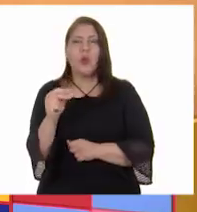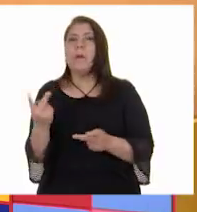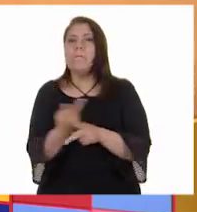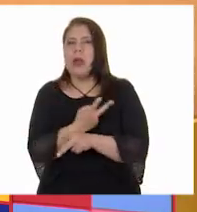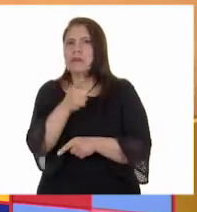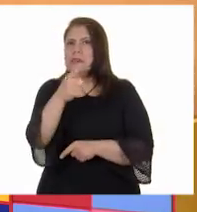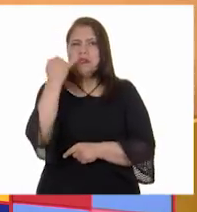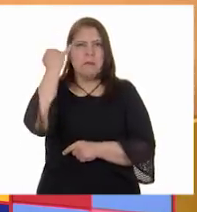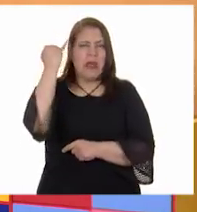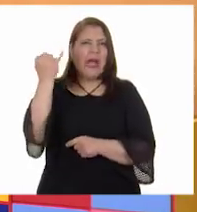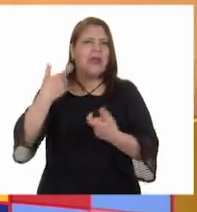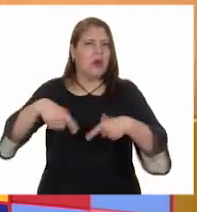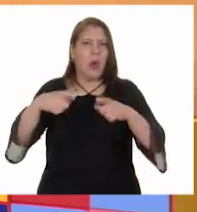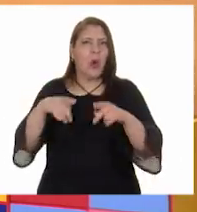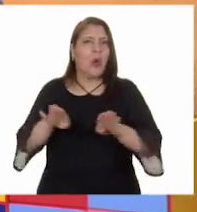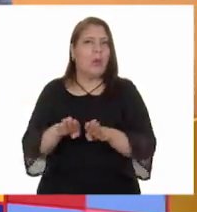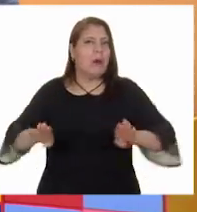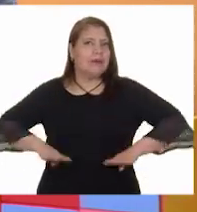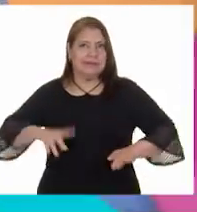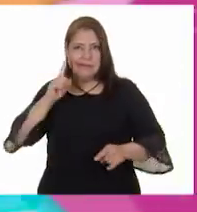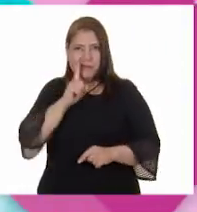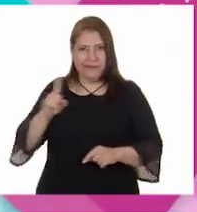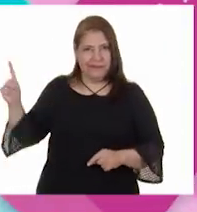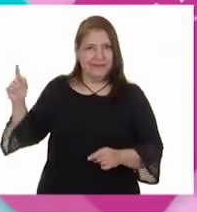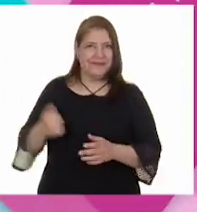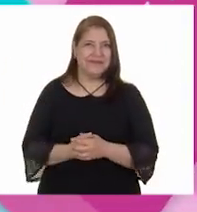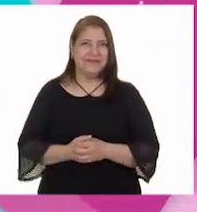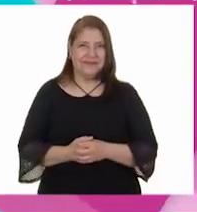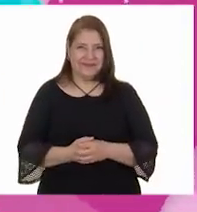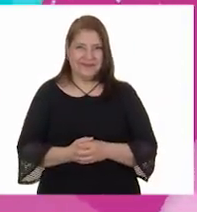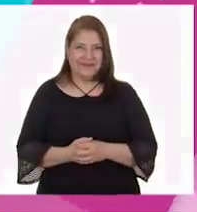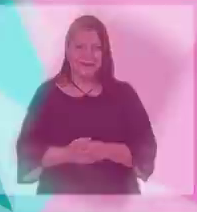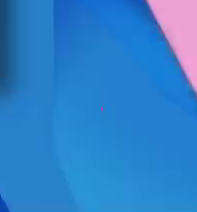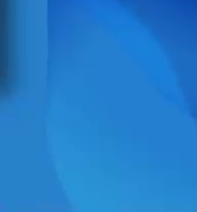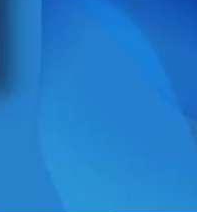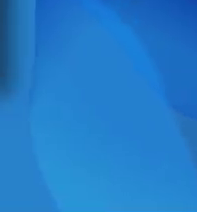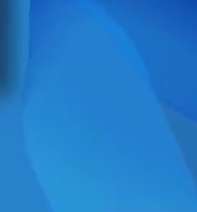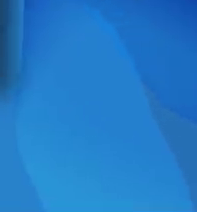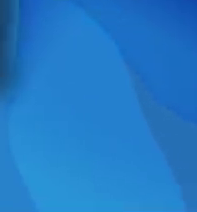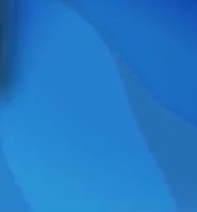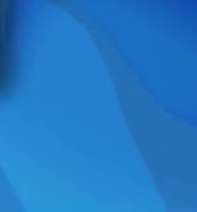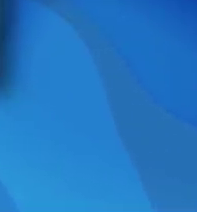¿Cómo te imaginas esos hotcakes? Vamos a verlos. A ver.